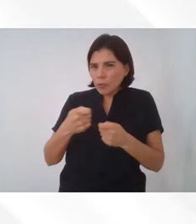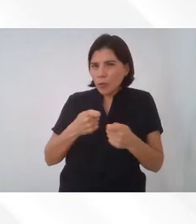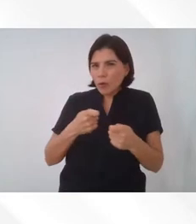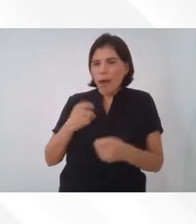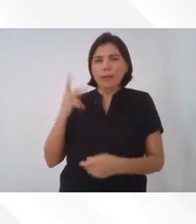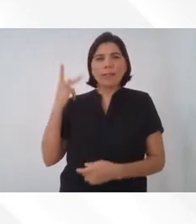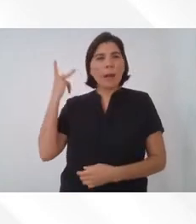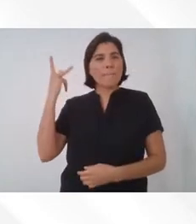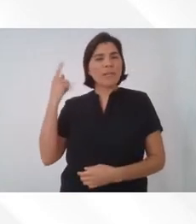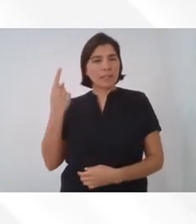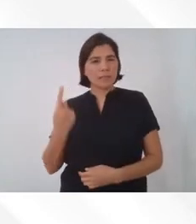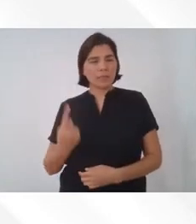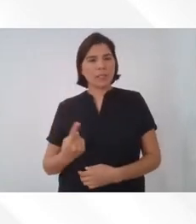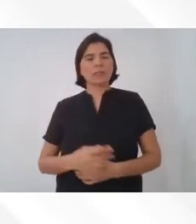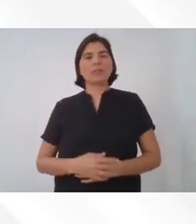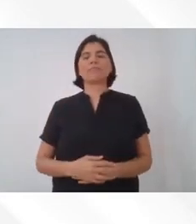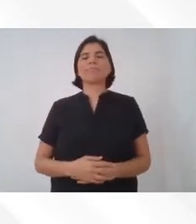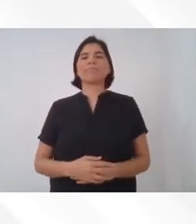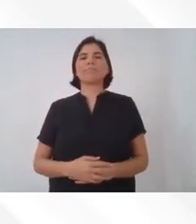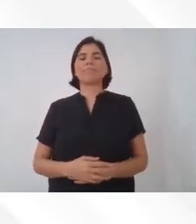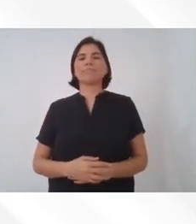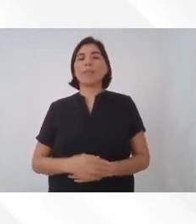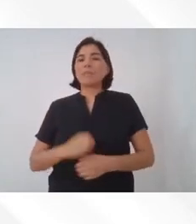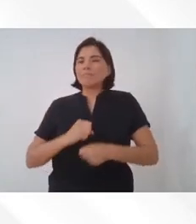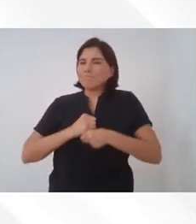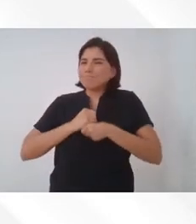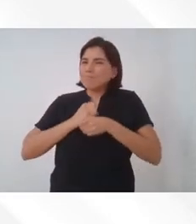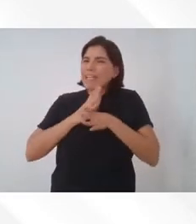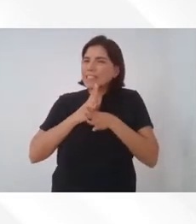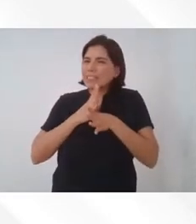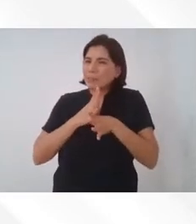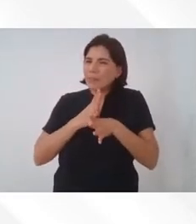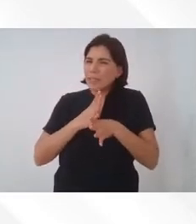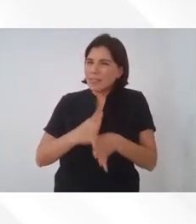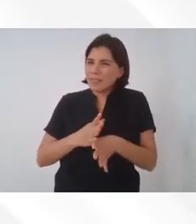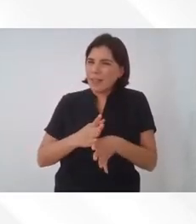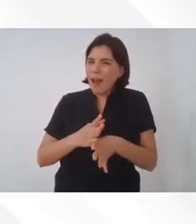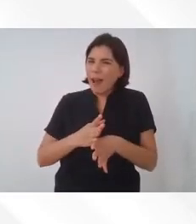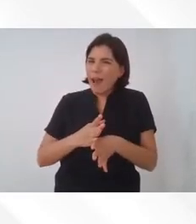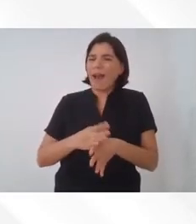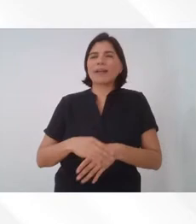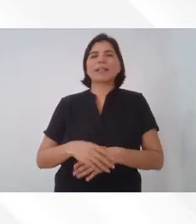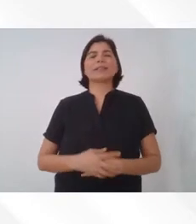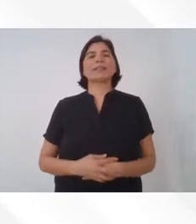expresar afecto, ¿sí? Que el otro sienta lo que yo estoy sintiendo.